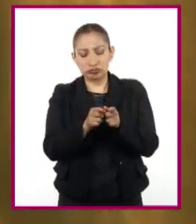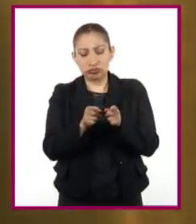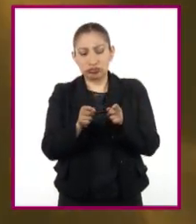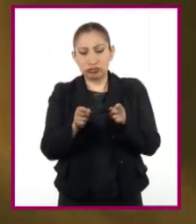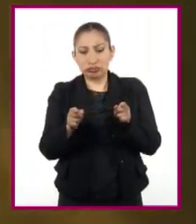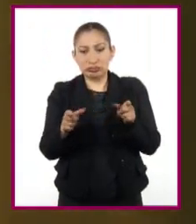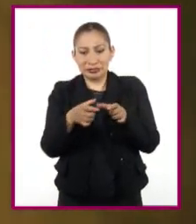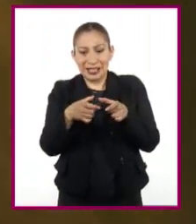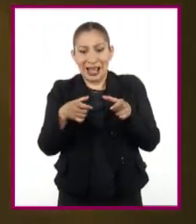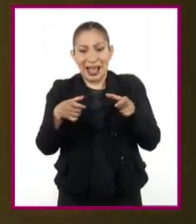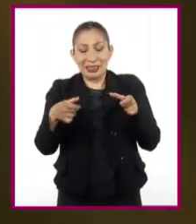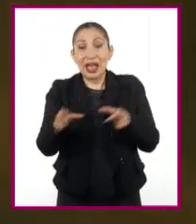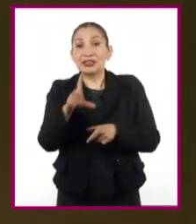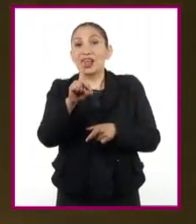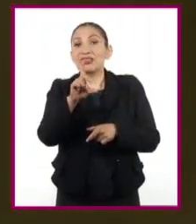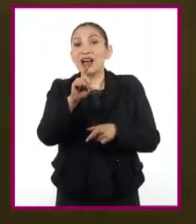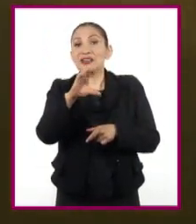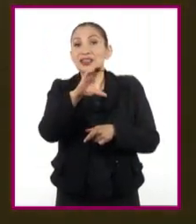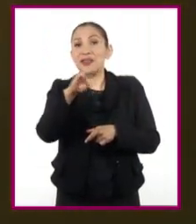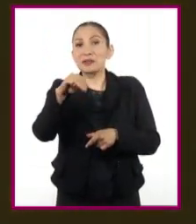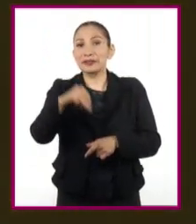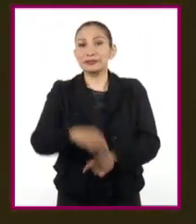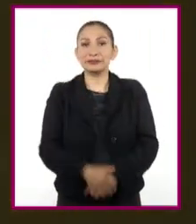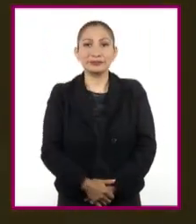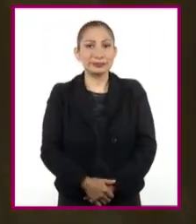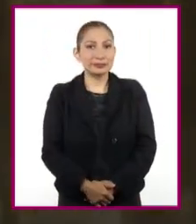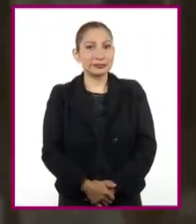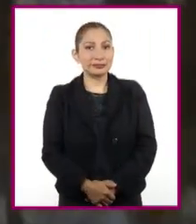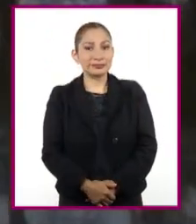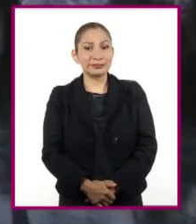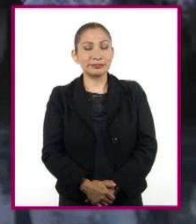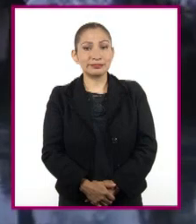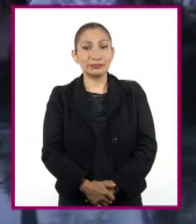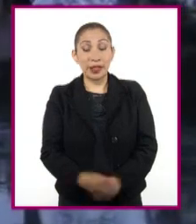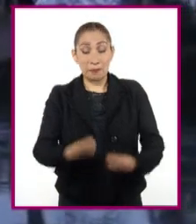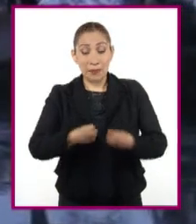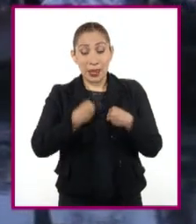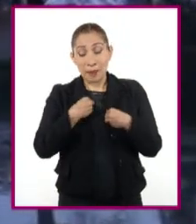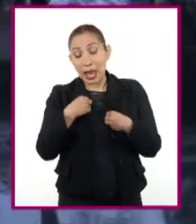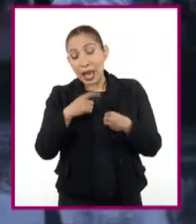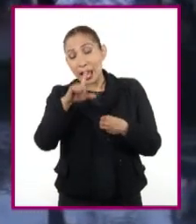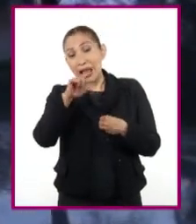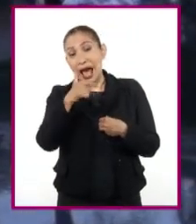talla máxima de 30 centímetros. Habitante de